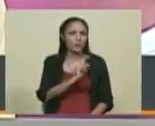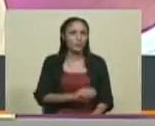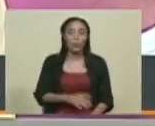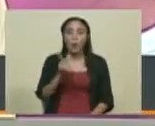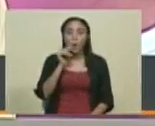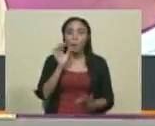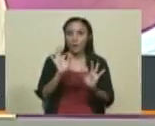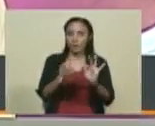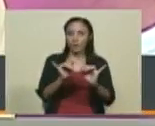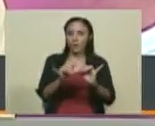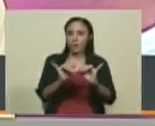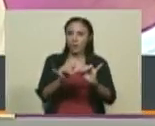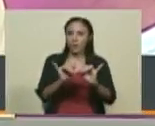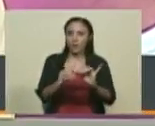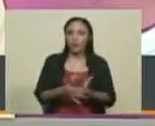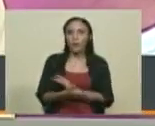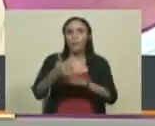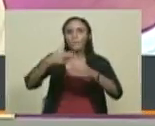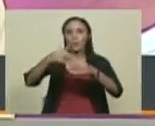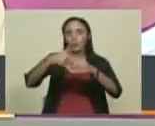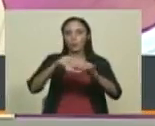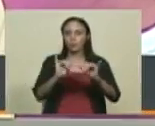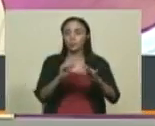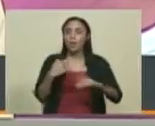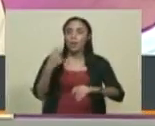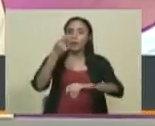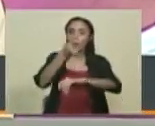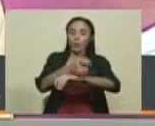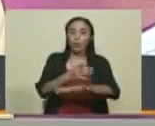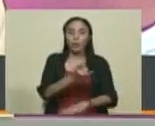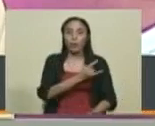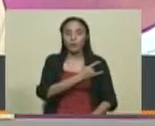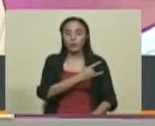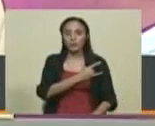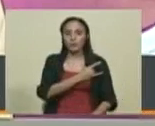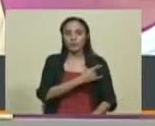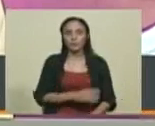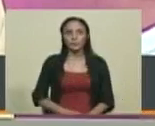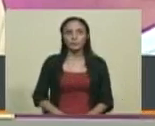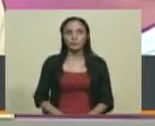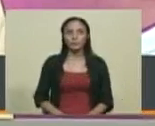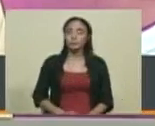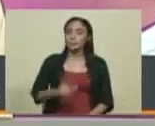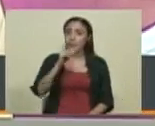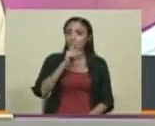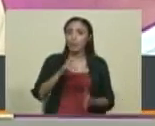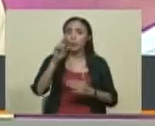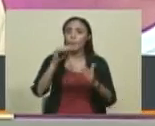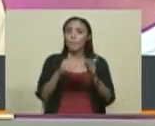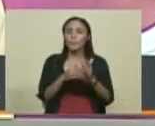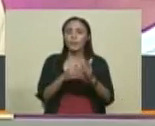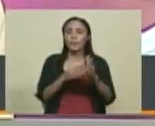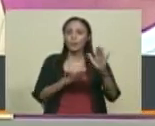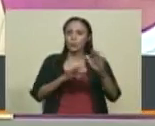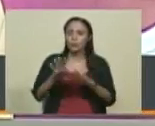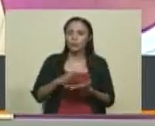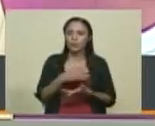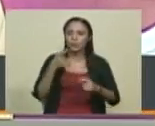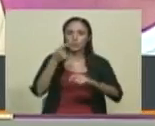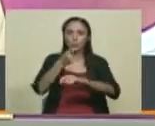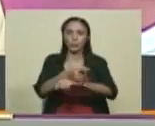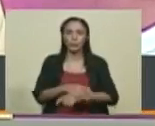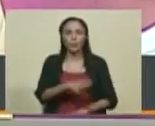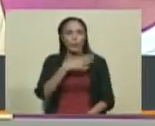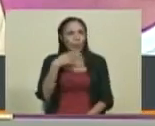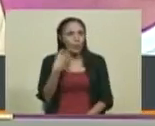ingeniero en petróleo, graduado en la Universidad de Oriente en el año 2014,